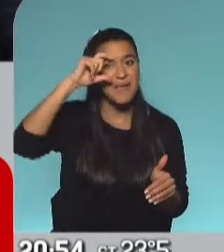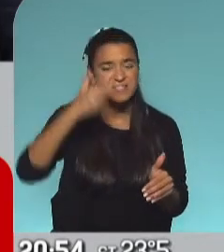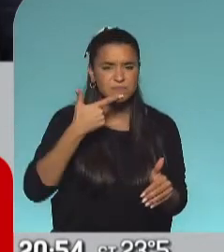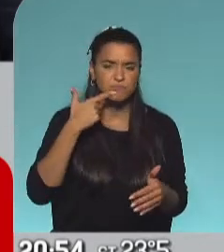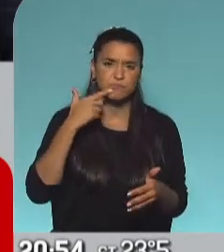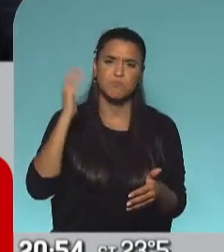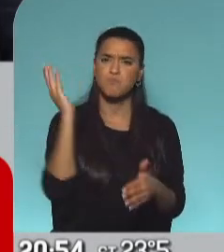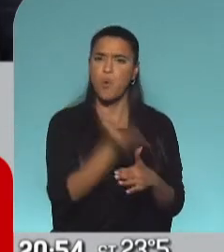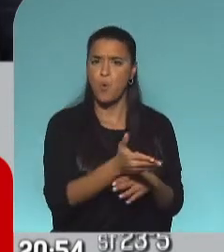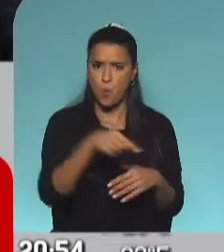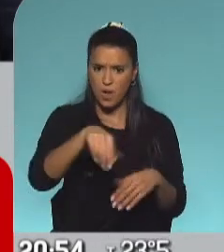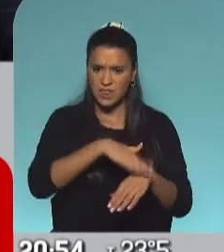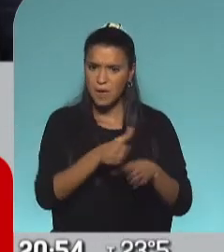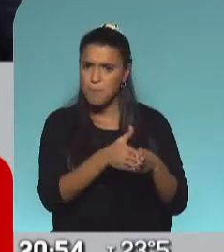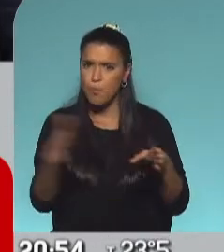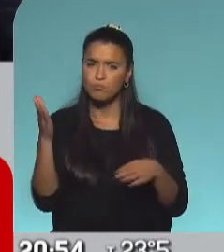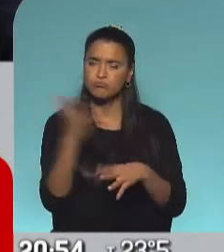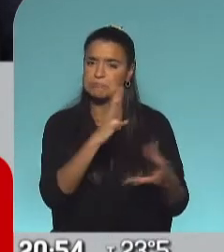en todo este tiempo.